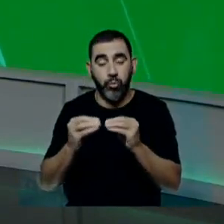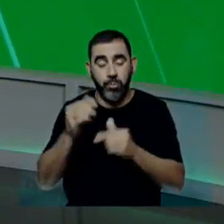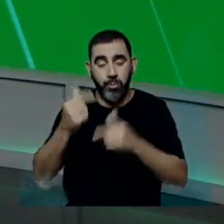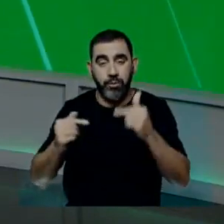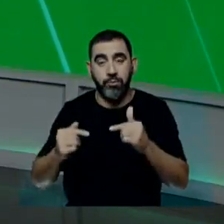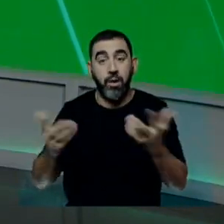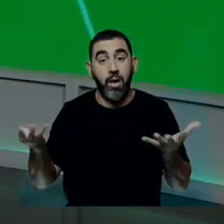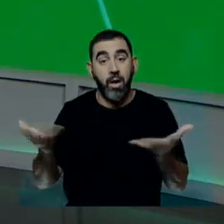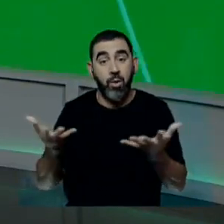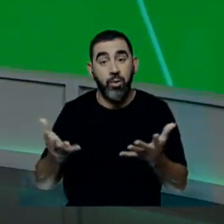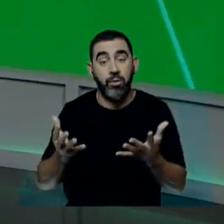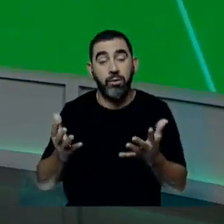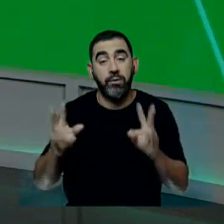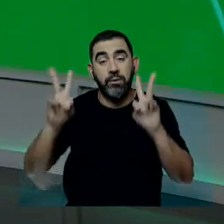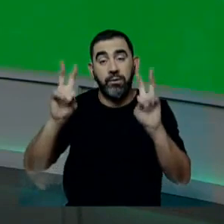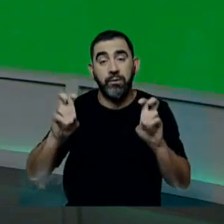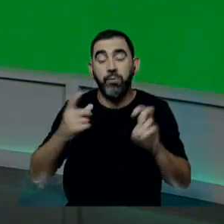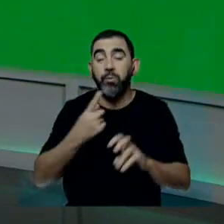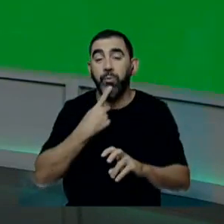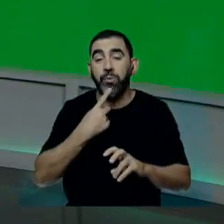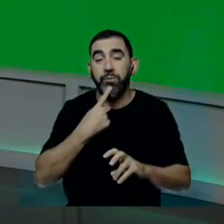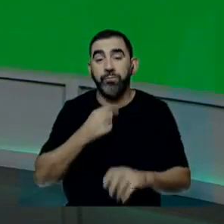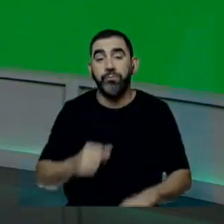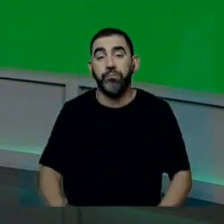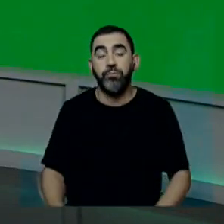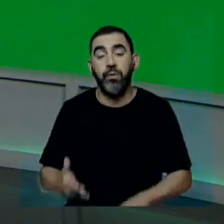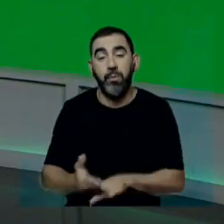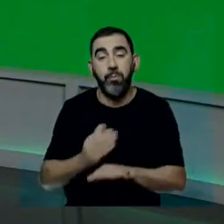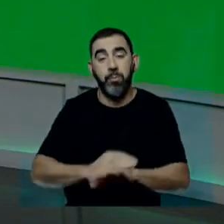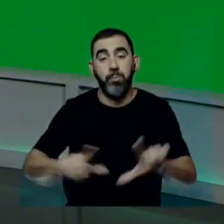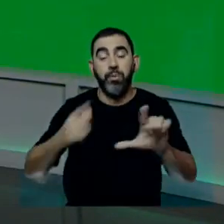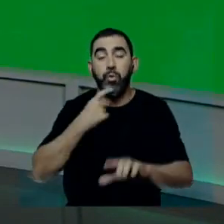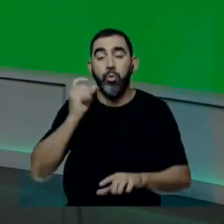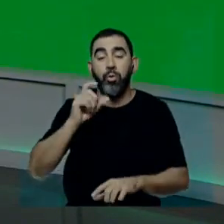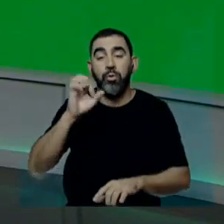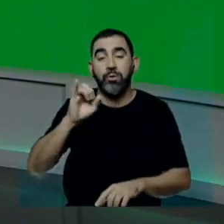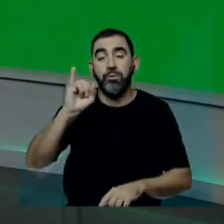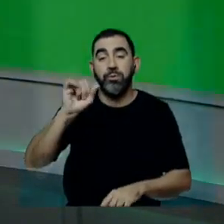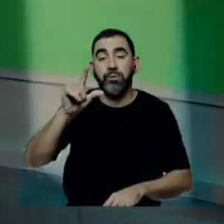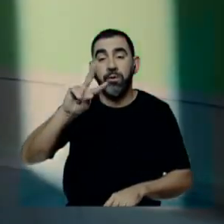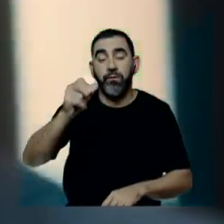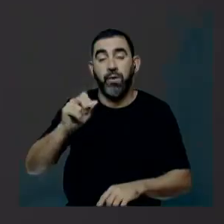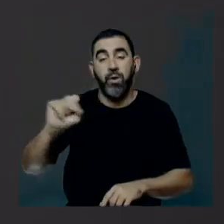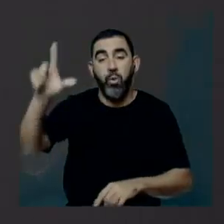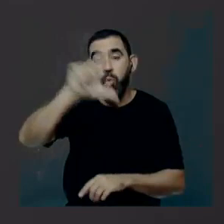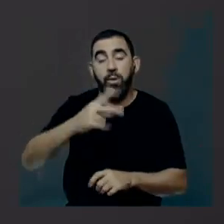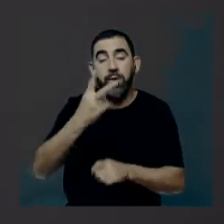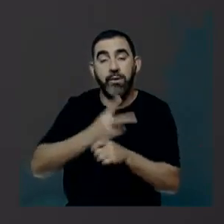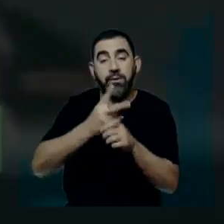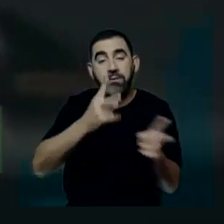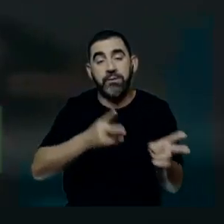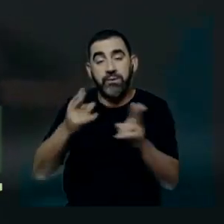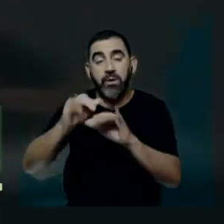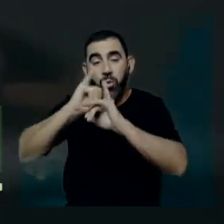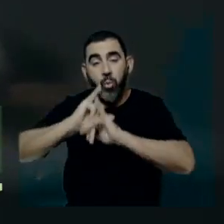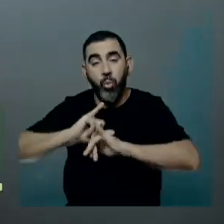entrevistado. Nosotros ahora seguimos con más asuntos políticos. Les contamos que el precandidato colorado Robert Silva presentó este lunes la segunda etapa de su